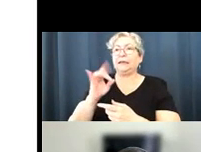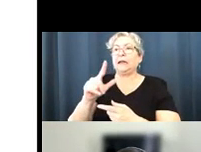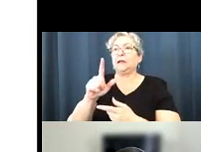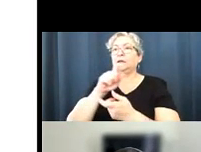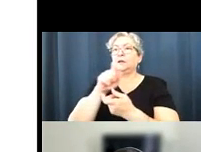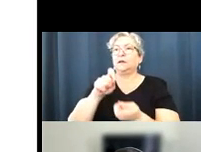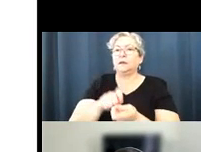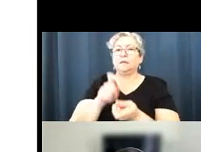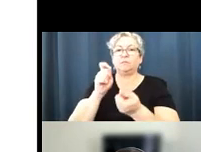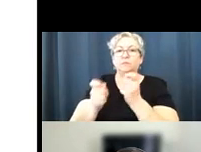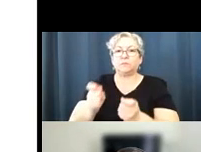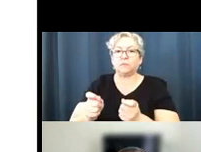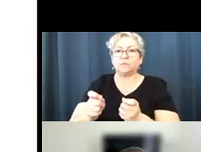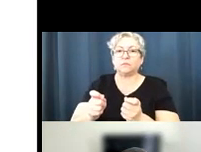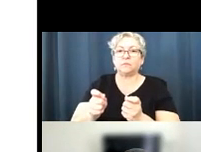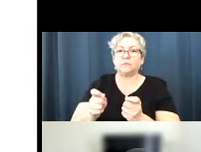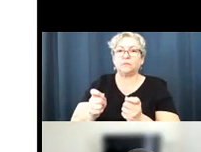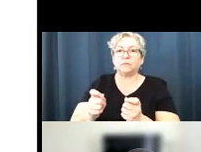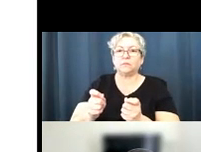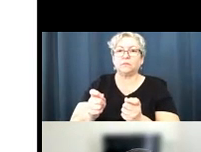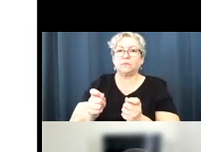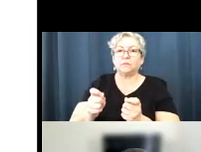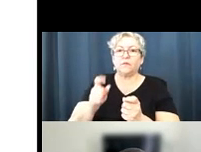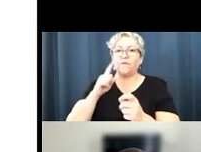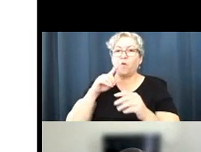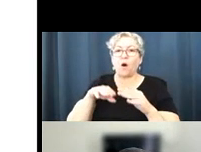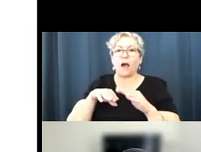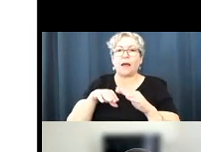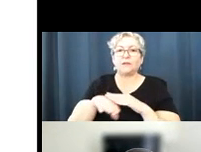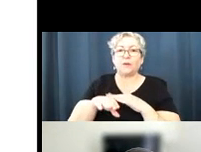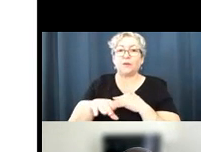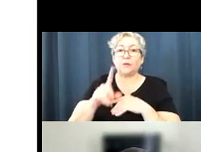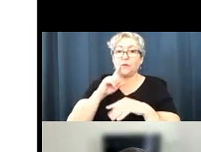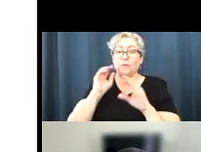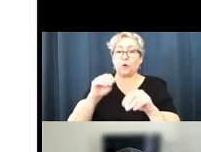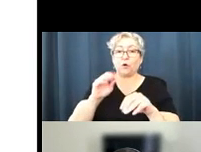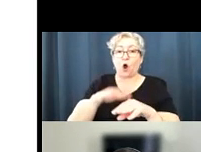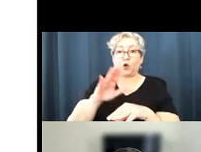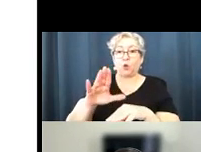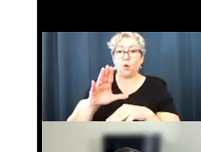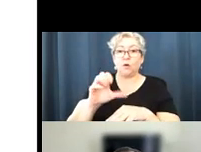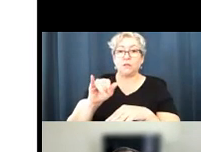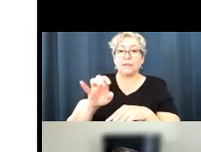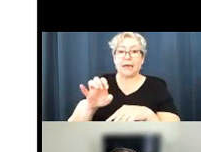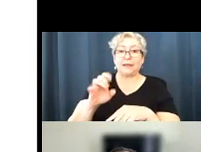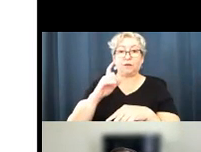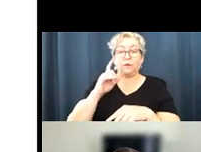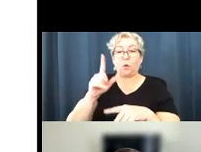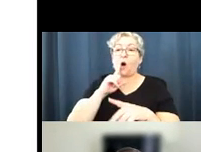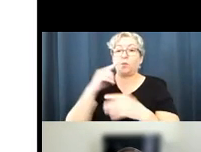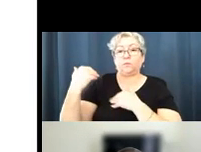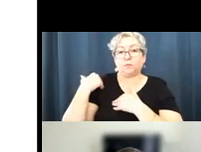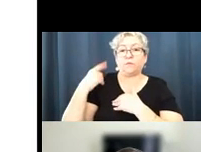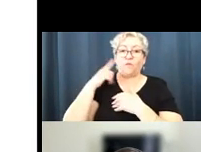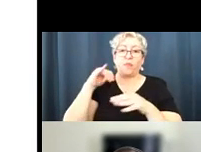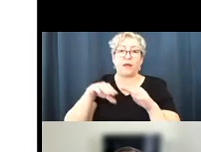muchos y quiere poner muchas cosas a un menú. Usted es responsable. Si usted lo pone en su sitio, usted es responsable